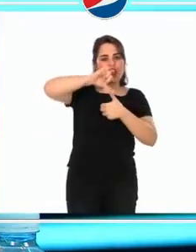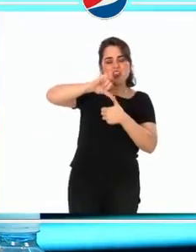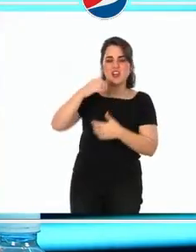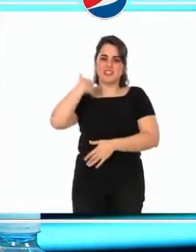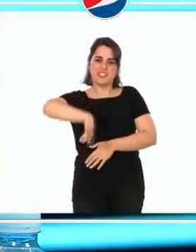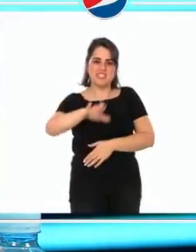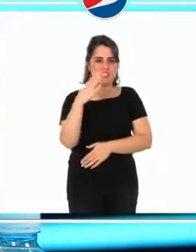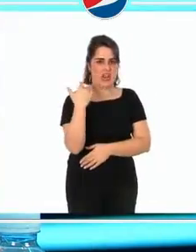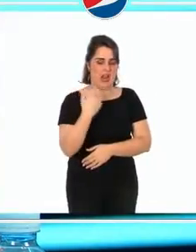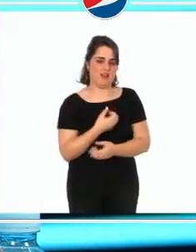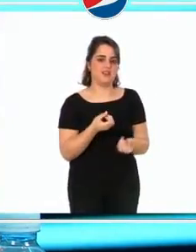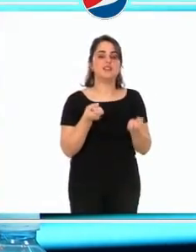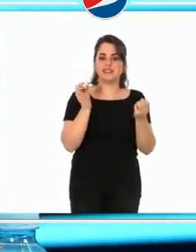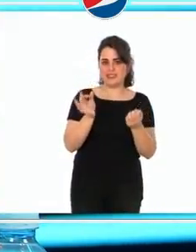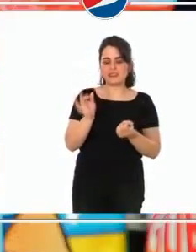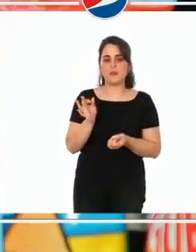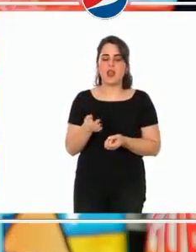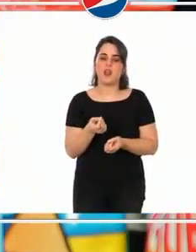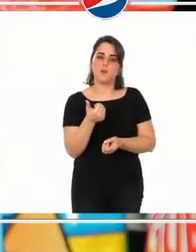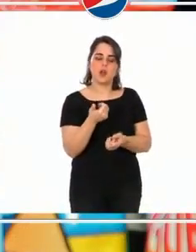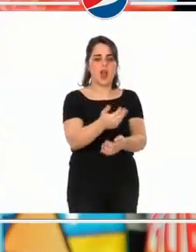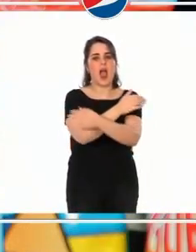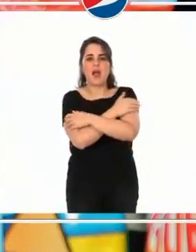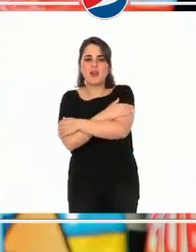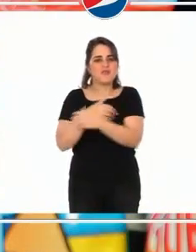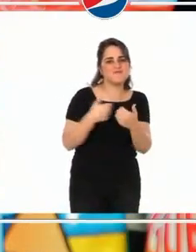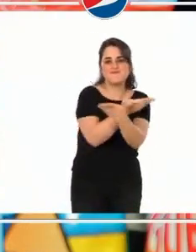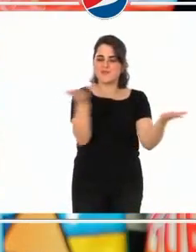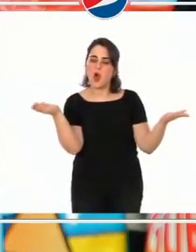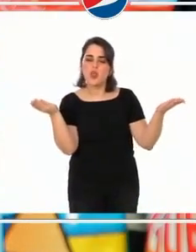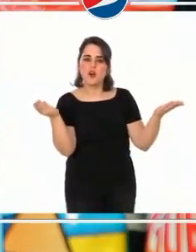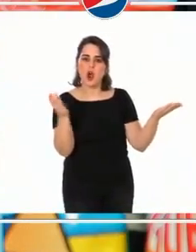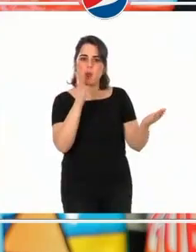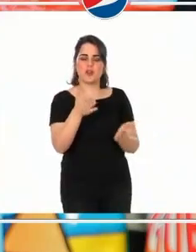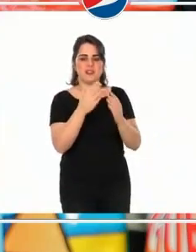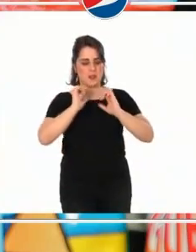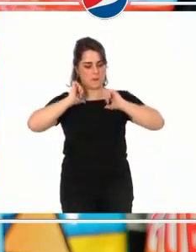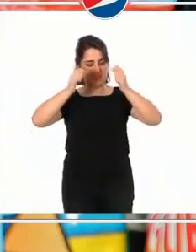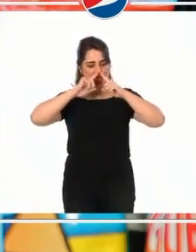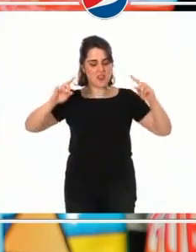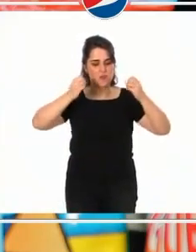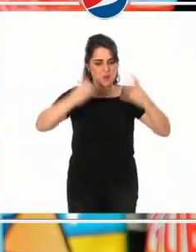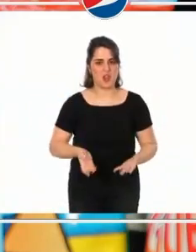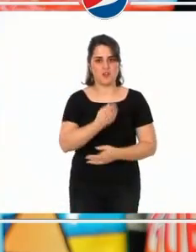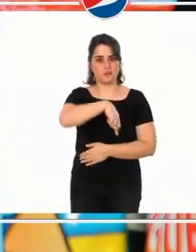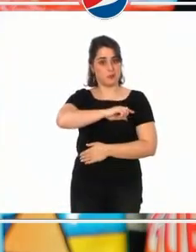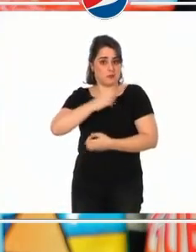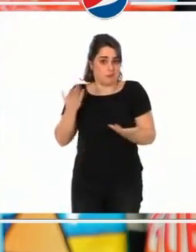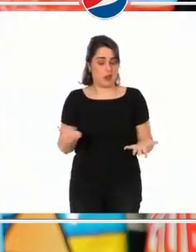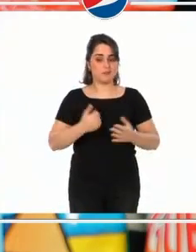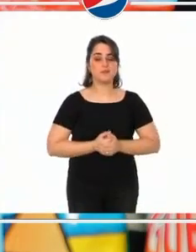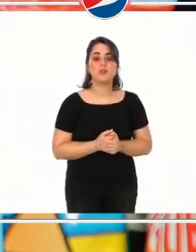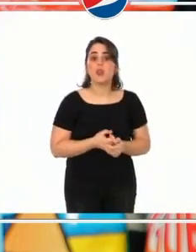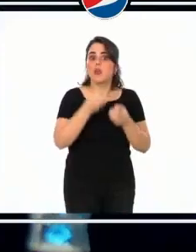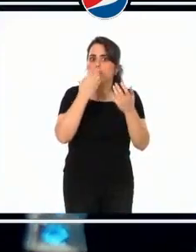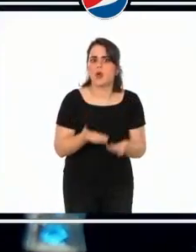2023, Canex. Sí, la verdad es que sí. Desde aquí te mandamos un abrazo a todos. Que nos estarán que tengan viendo. Buena entrada de año, que ya han tenido y ahora claro. Nos toca a nosotros, ¿no? Un poquito. Bueno, la es verdad. Que claro,